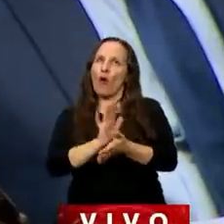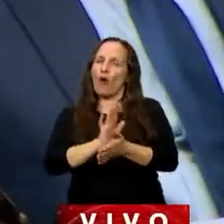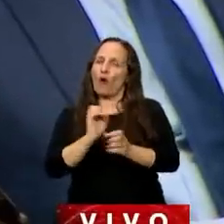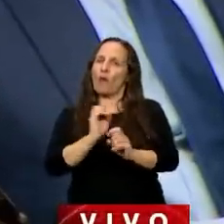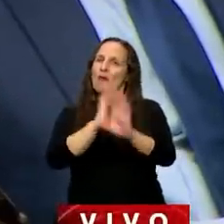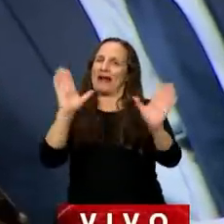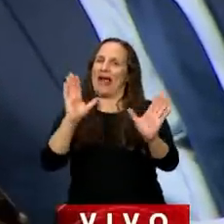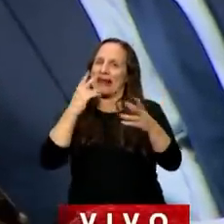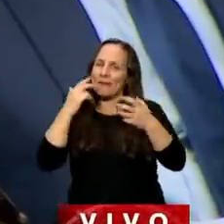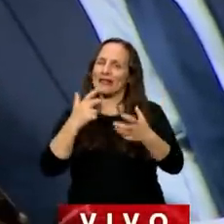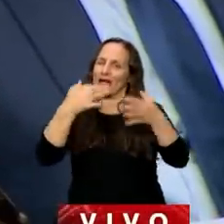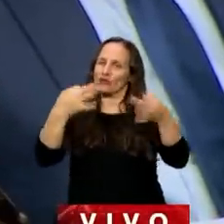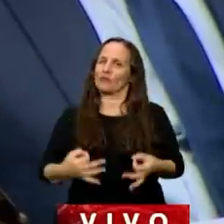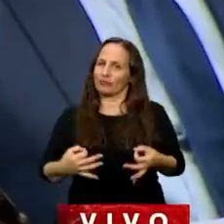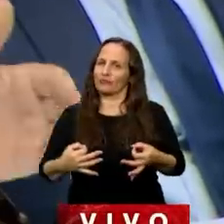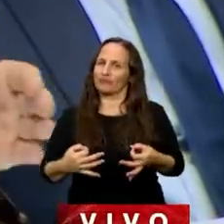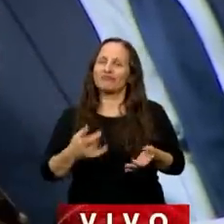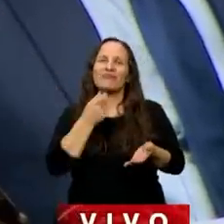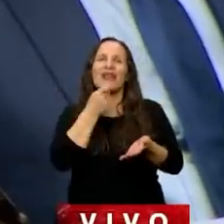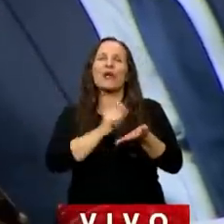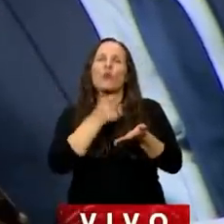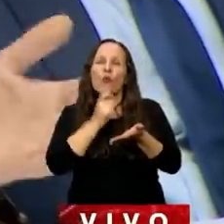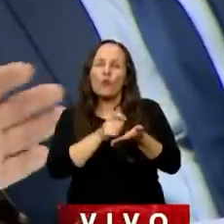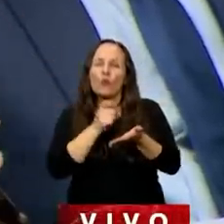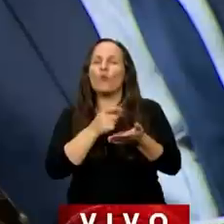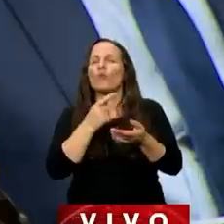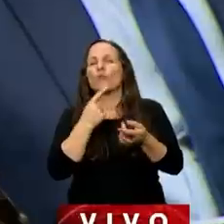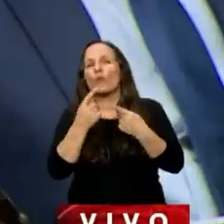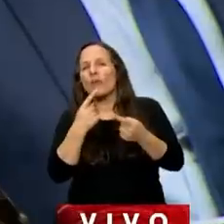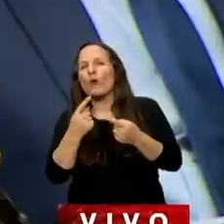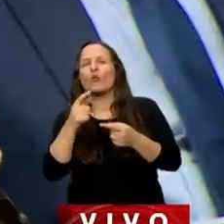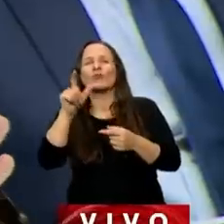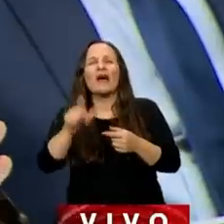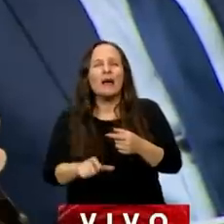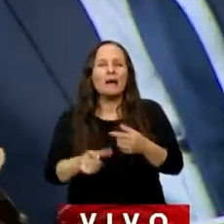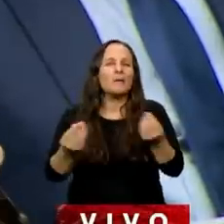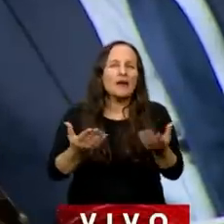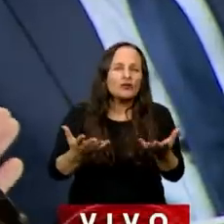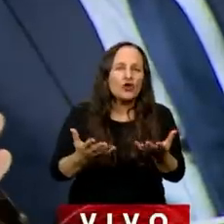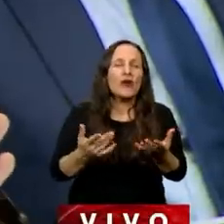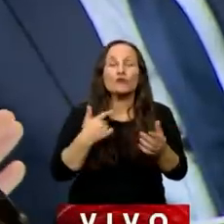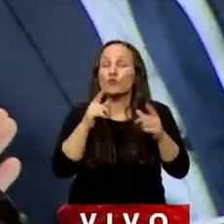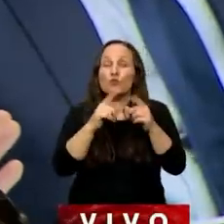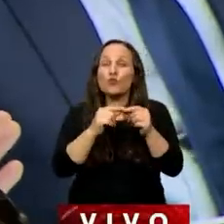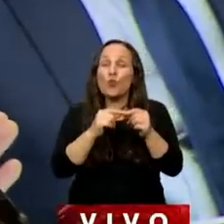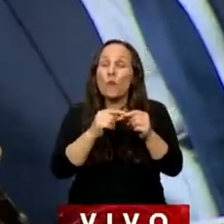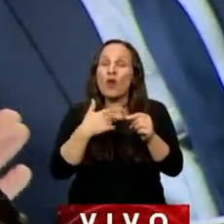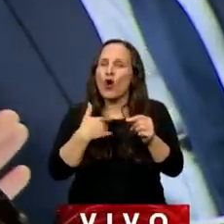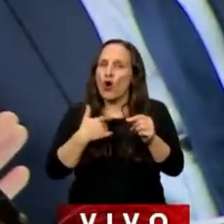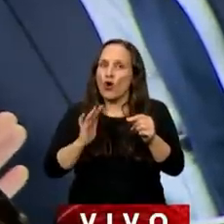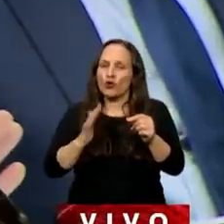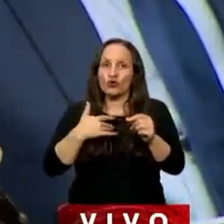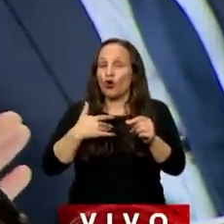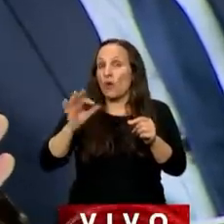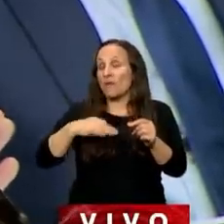aún. En esas encuestas que se utiliza el campo para preguntarle a la víctima, salió un número que yo pocas veces he visto en